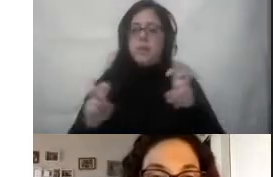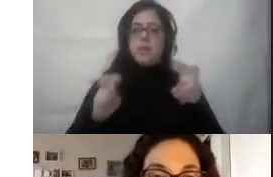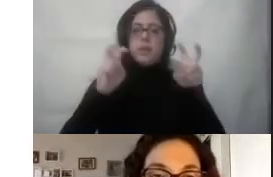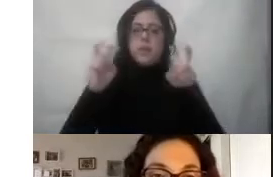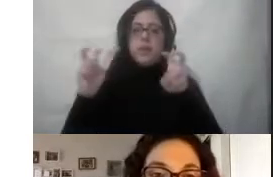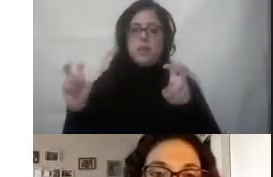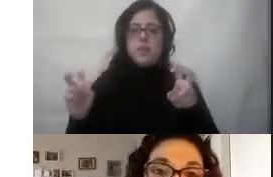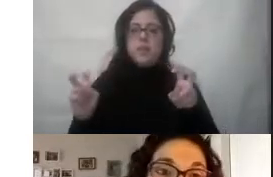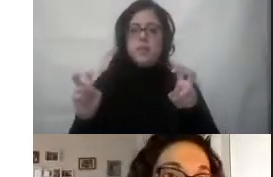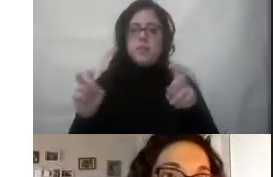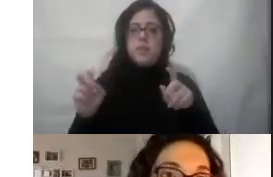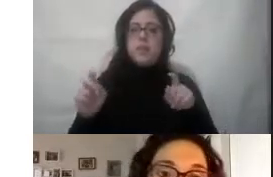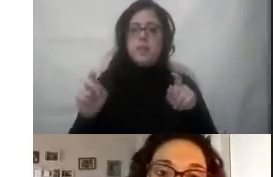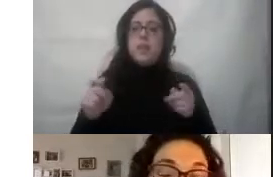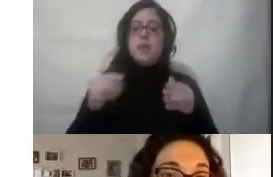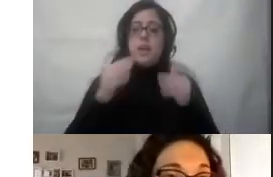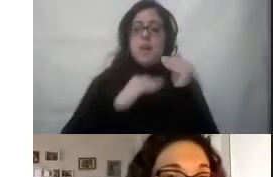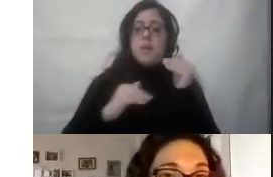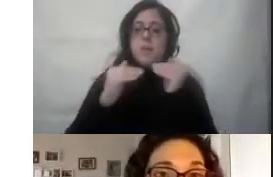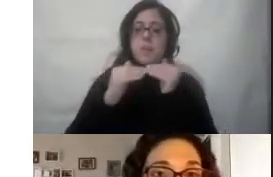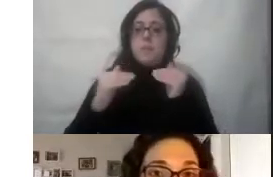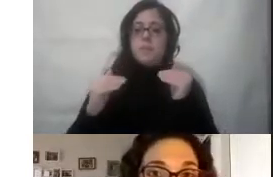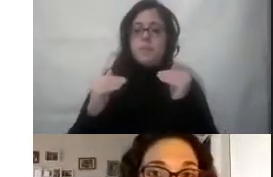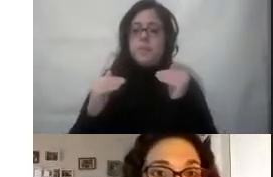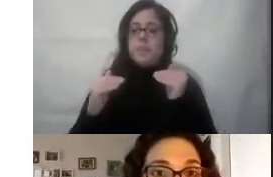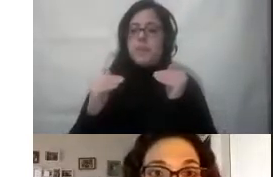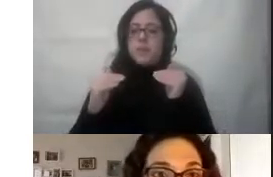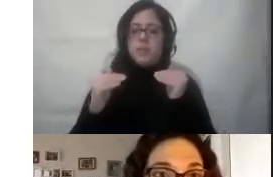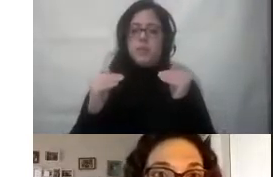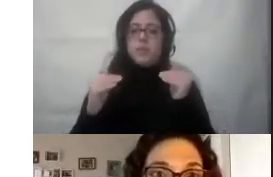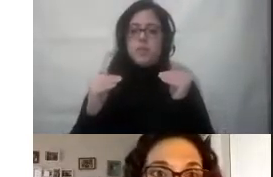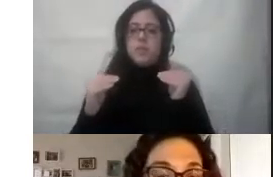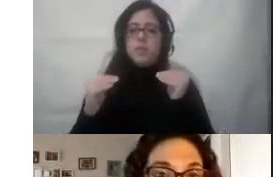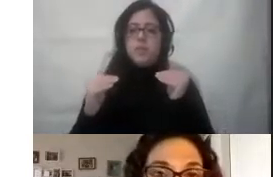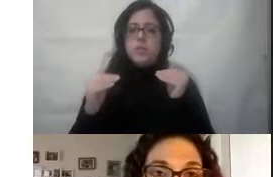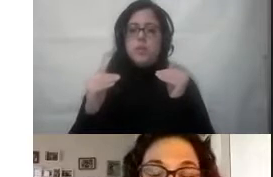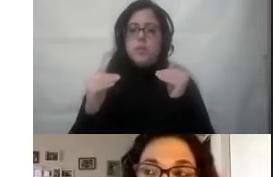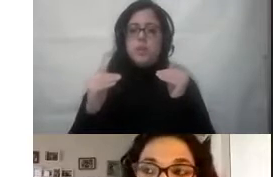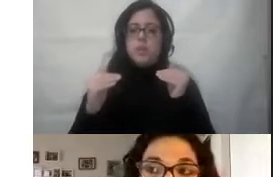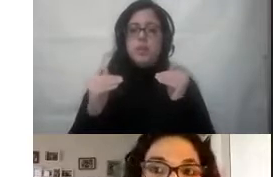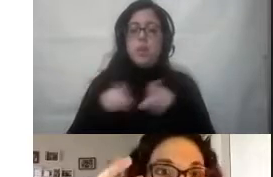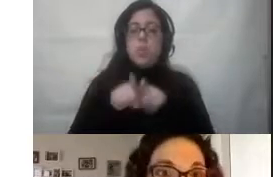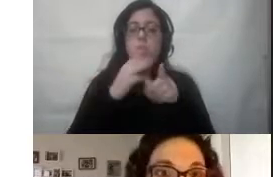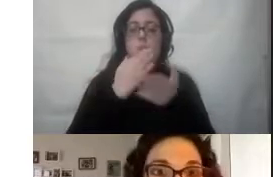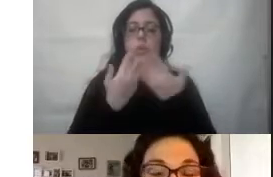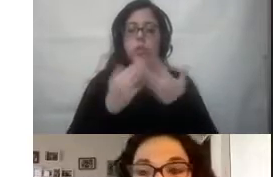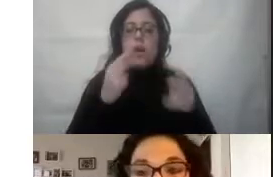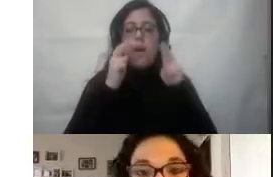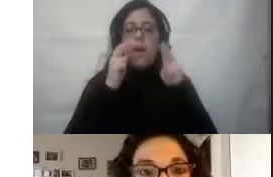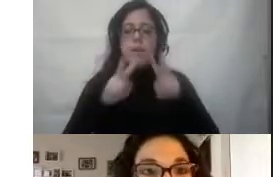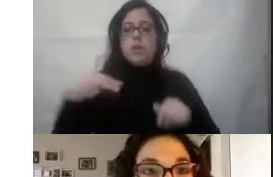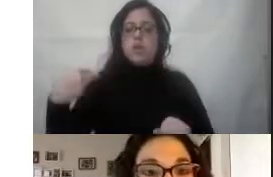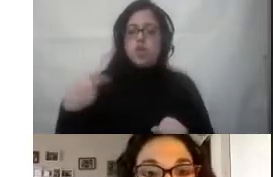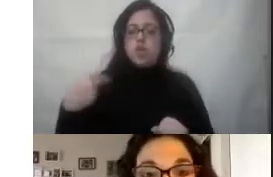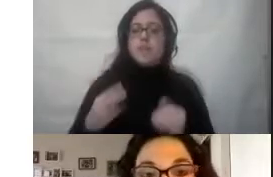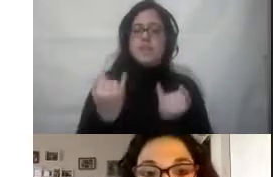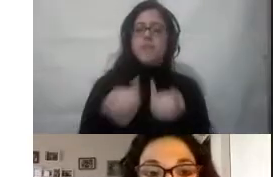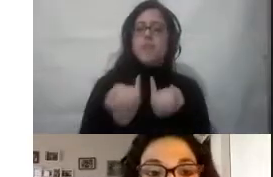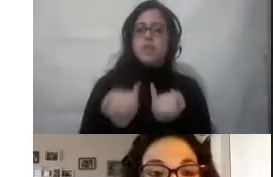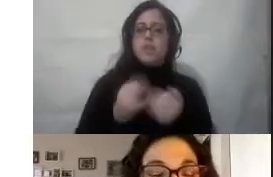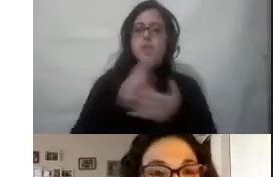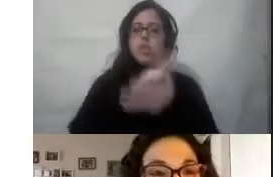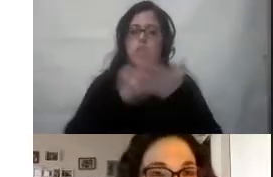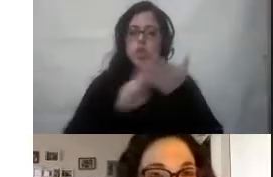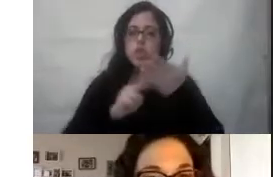elementos. Asimismo, interpretan fuentes de información cuando ellos ven una fuente en particular, ven una noticia, leen un diario,